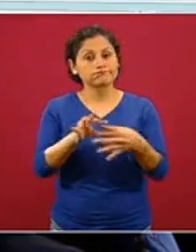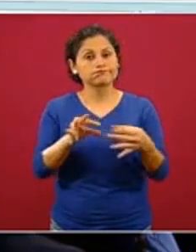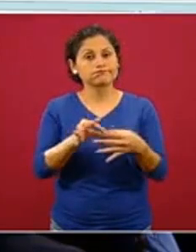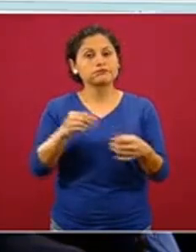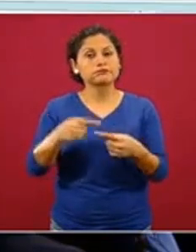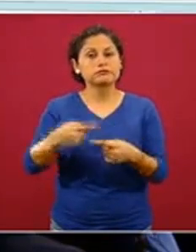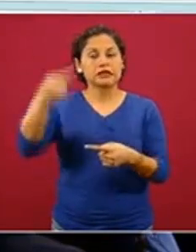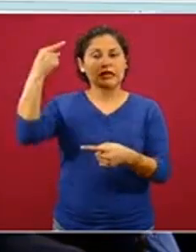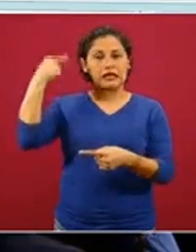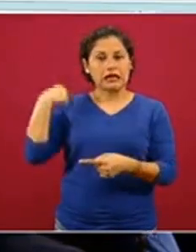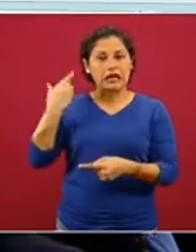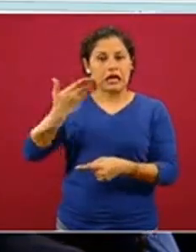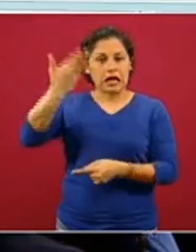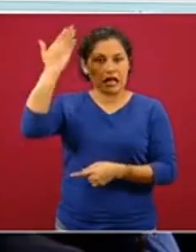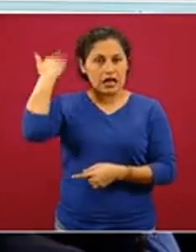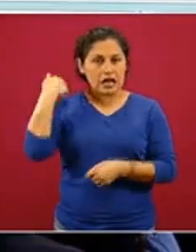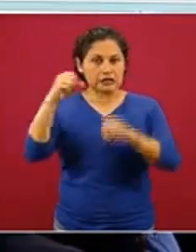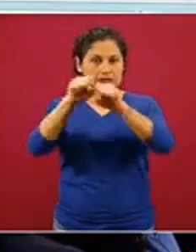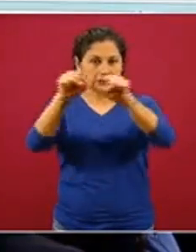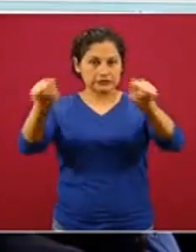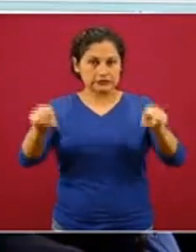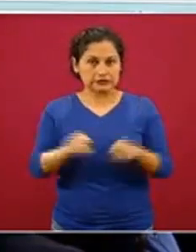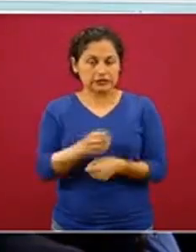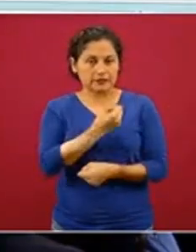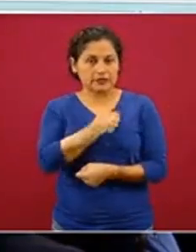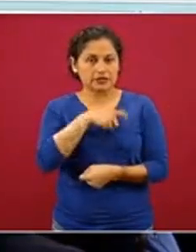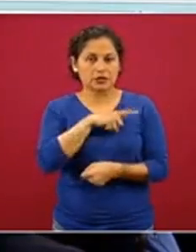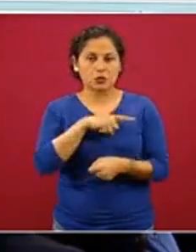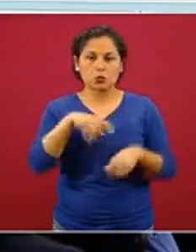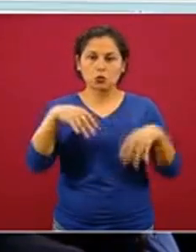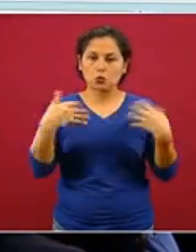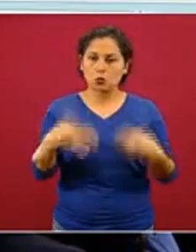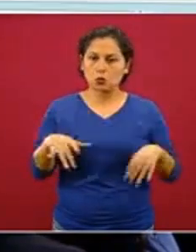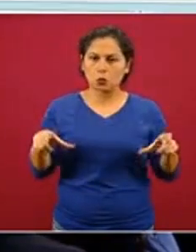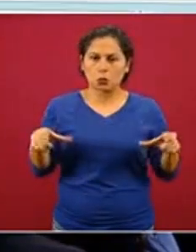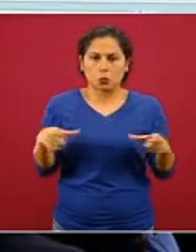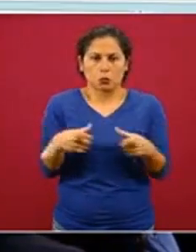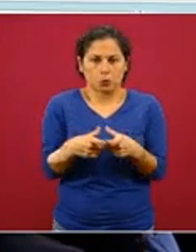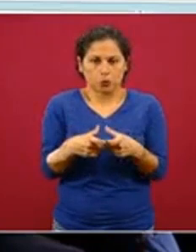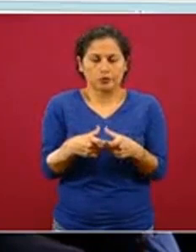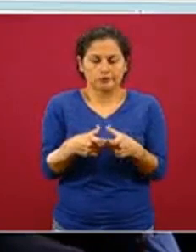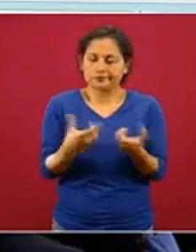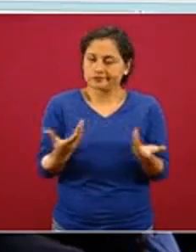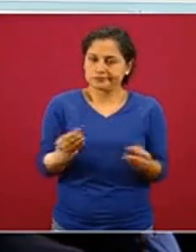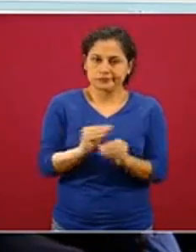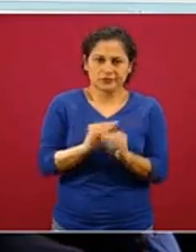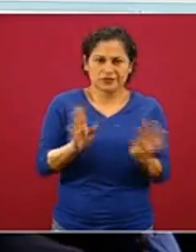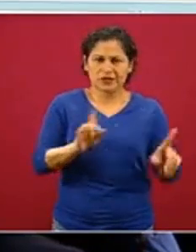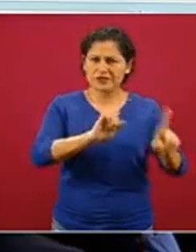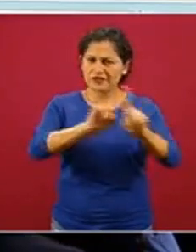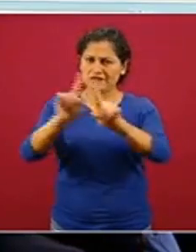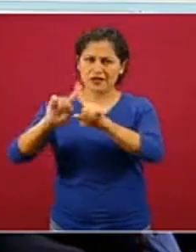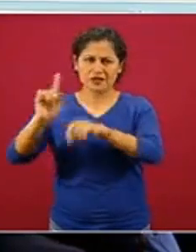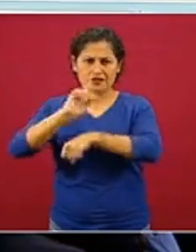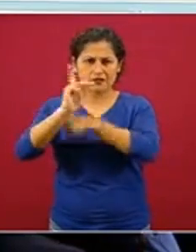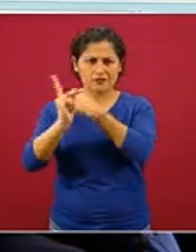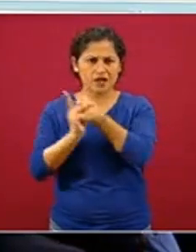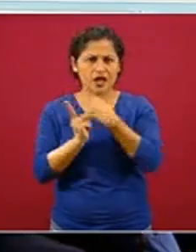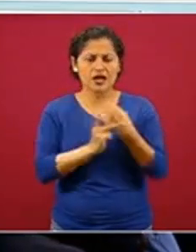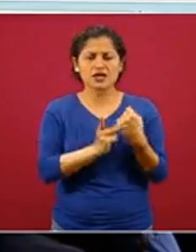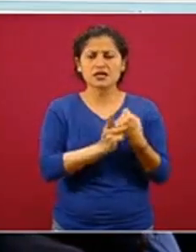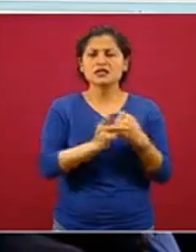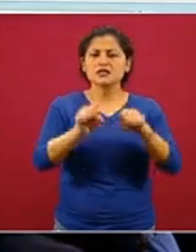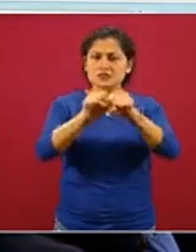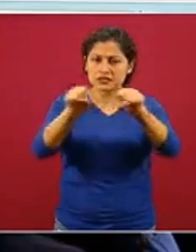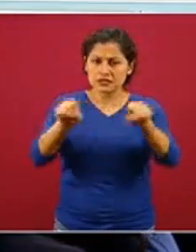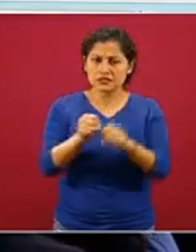tenía en términos de cobertura nuestro Sistema Nacional de Salud. Todo sistema de salud en todas partes del mundo ha enfrentado el enorme